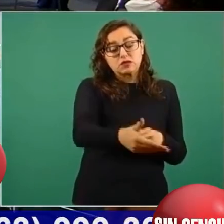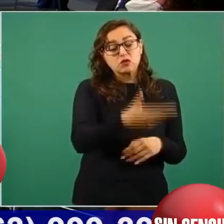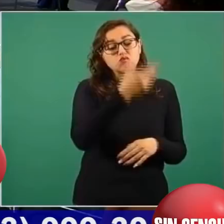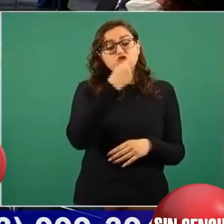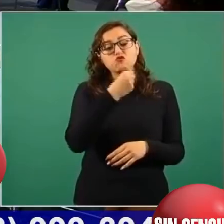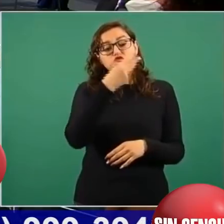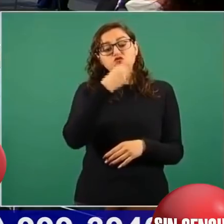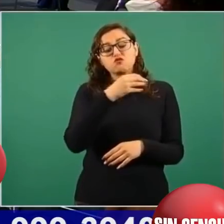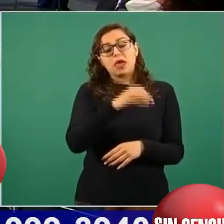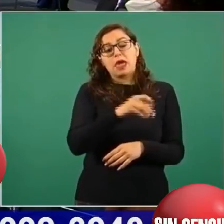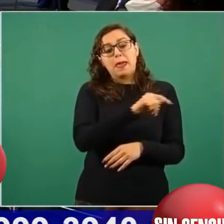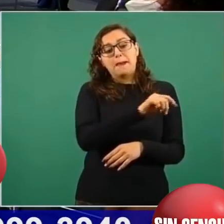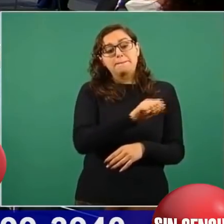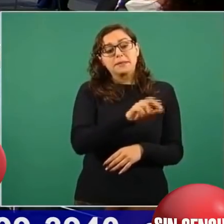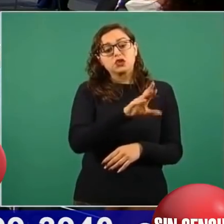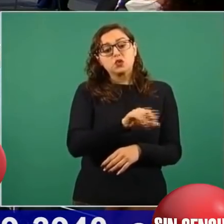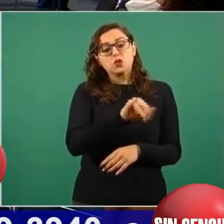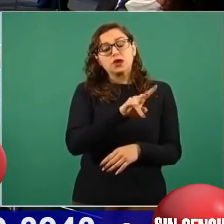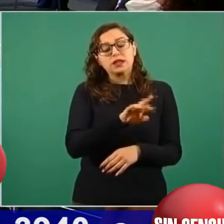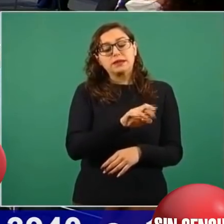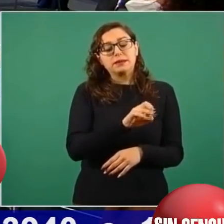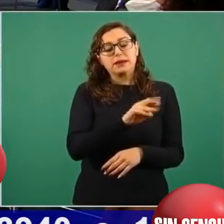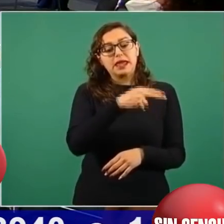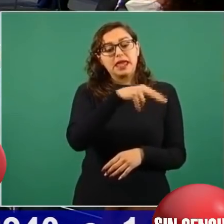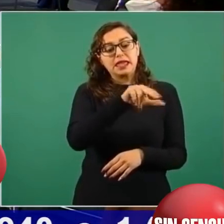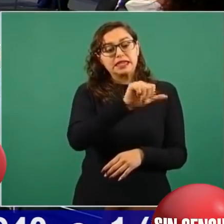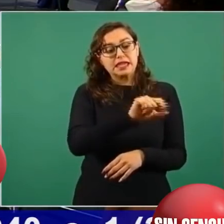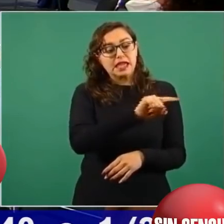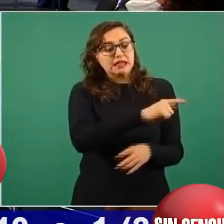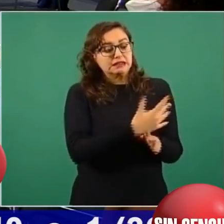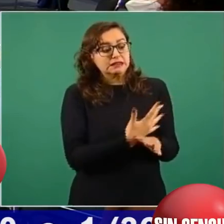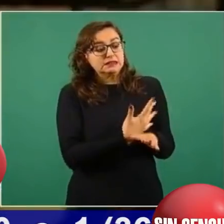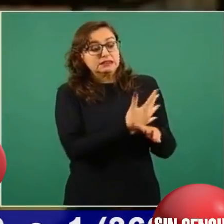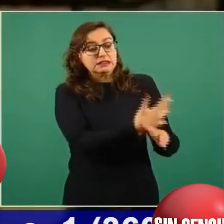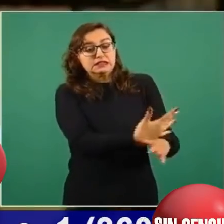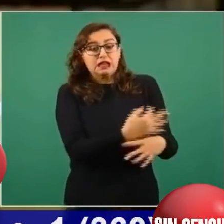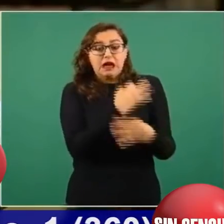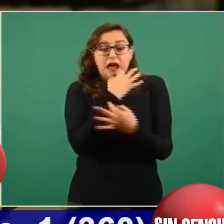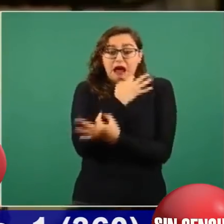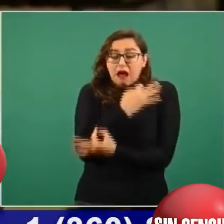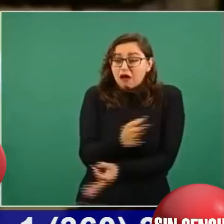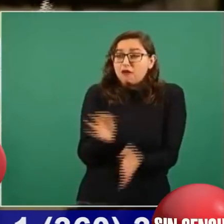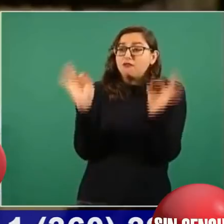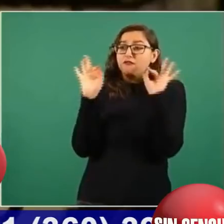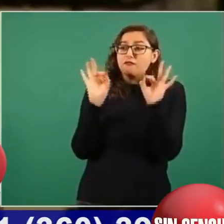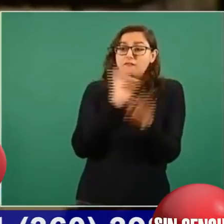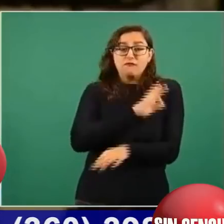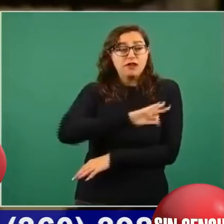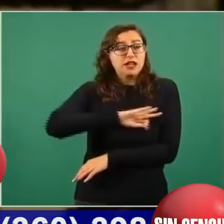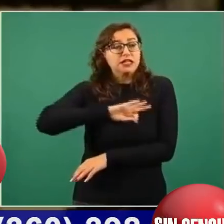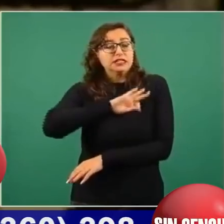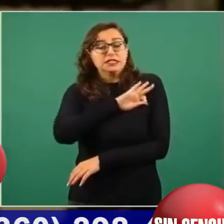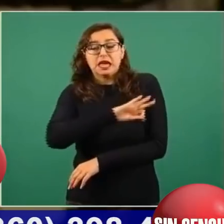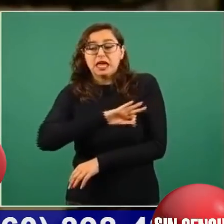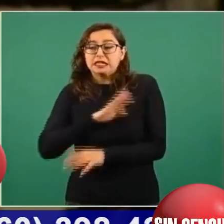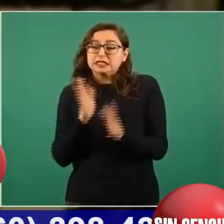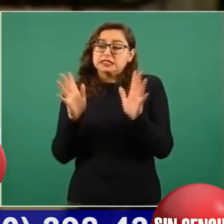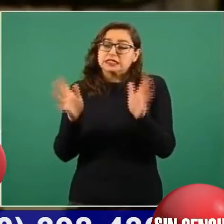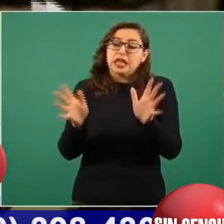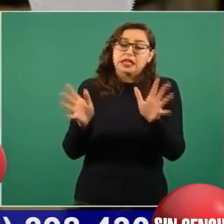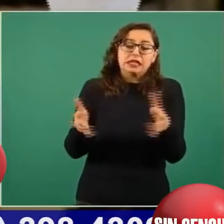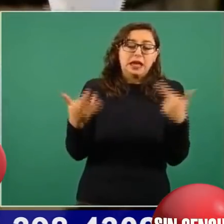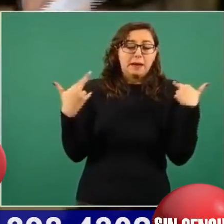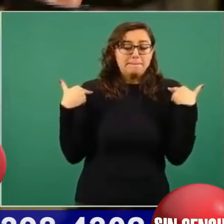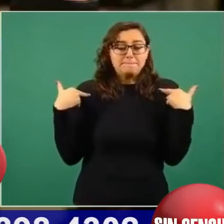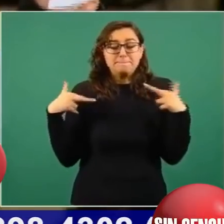felicidad, expresaba que ellos habían abierto el abanico del ingreso de docentes, que no solo